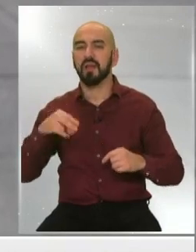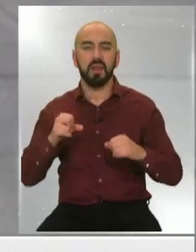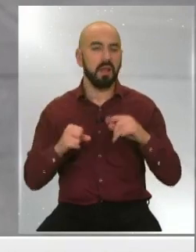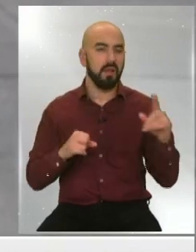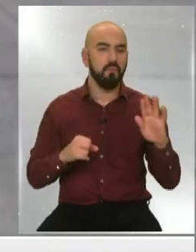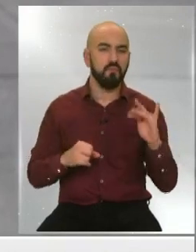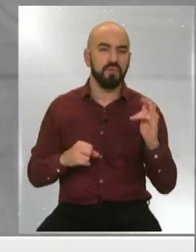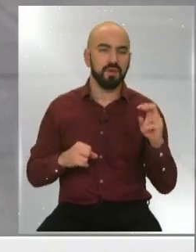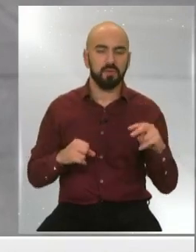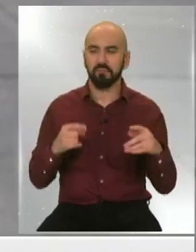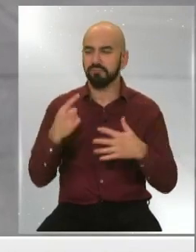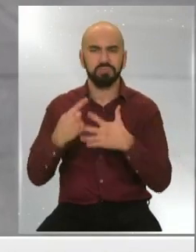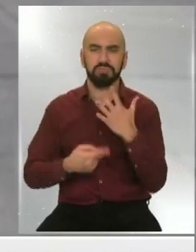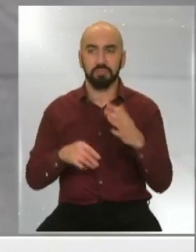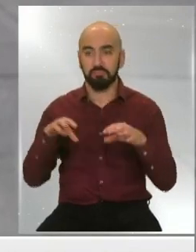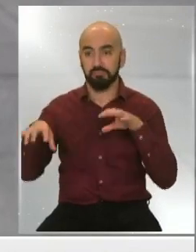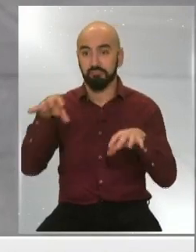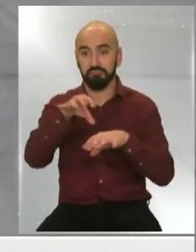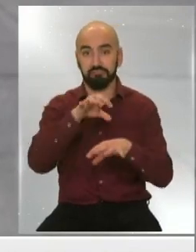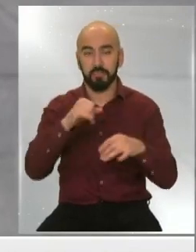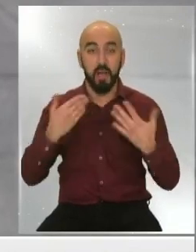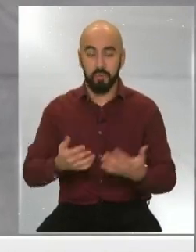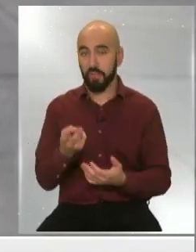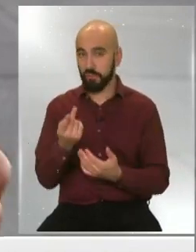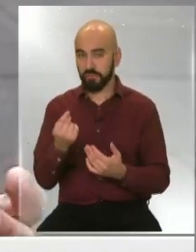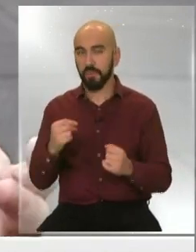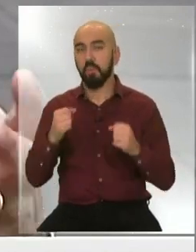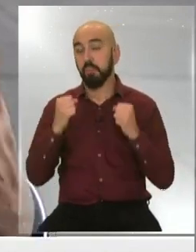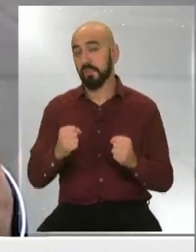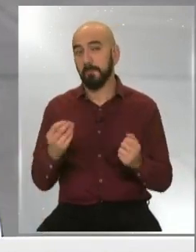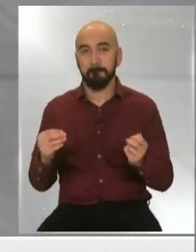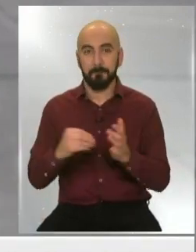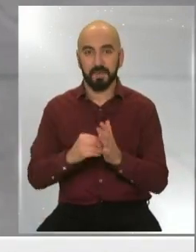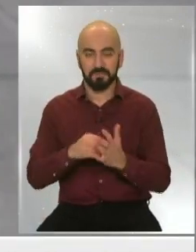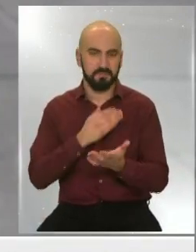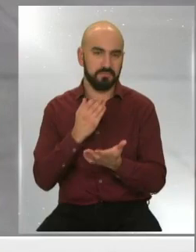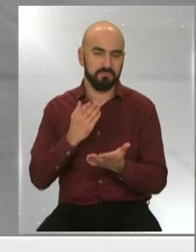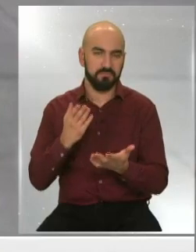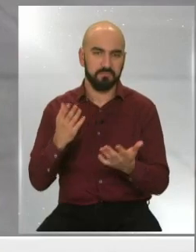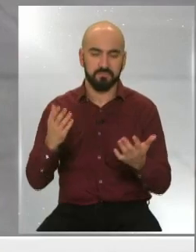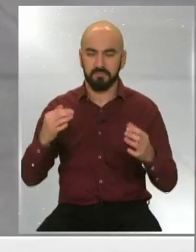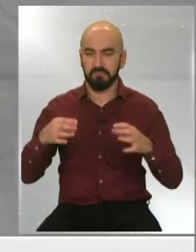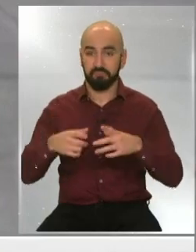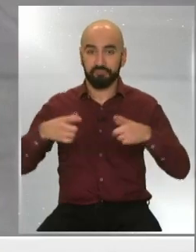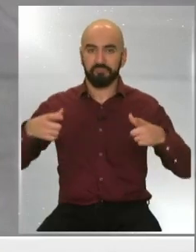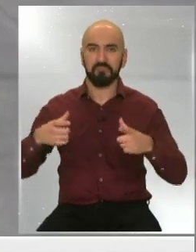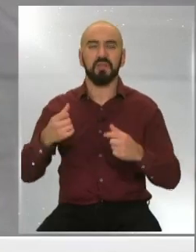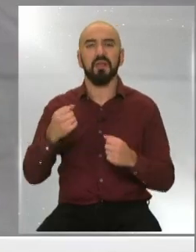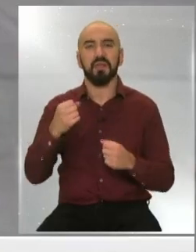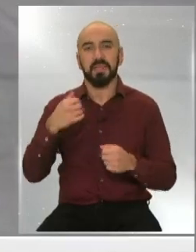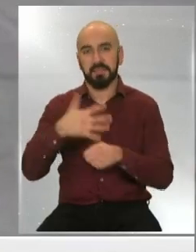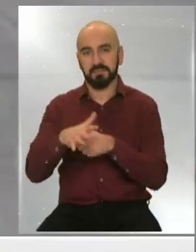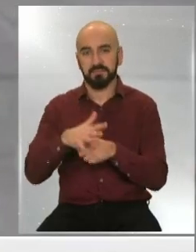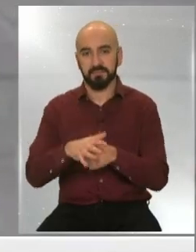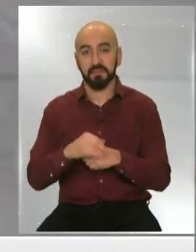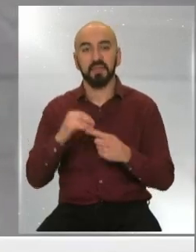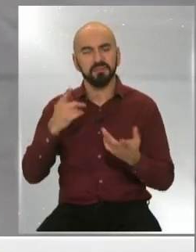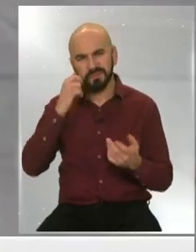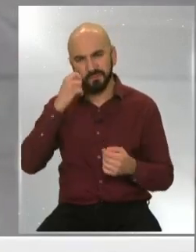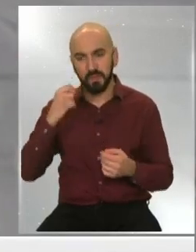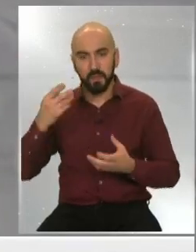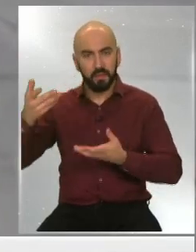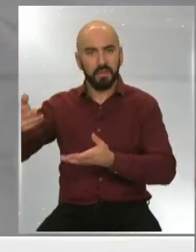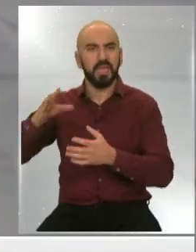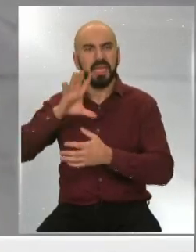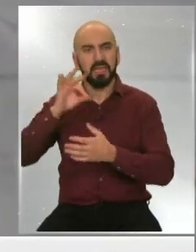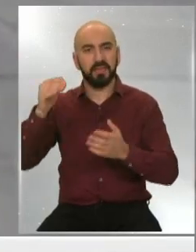etcétera, que pueden subir a 15, hoy día son 12, donde vamos a recibir esta mercadería, estas 500.000 cajas que